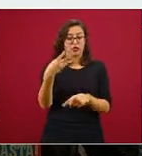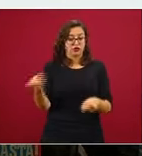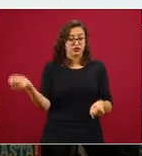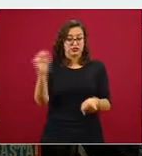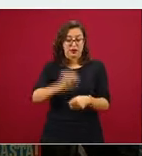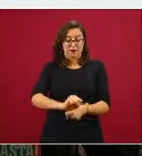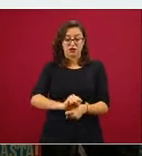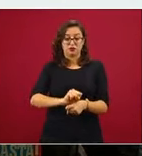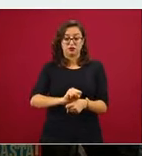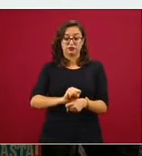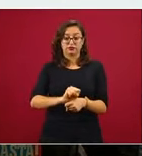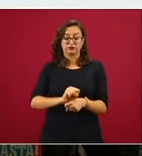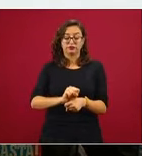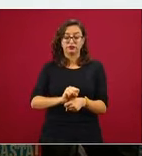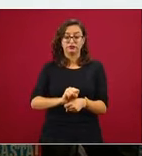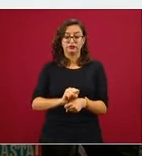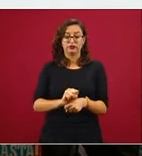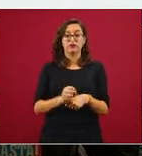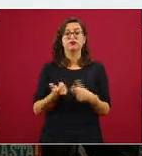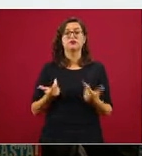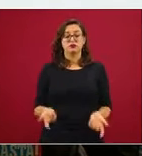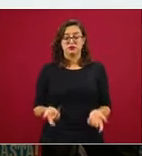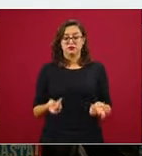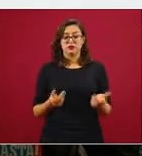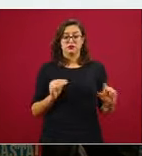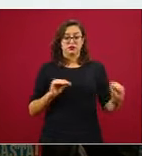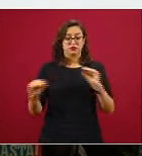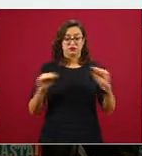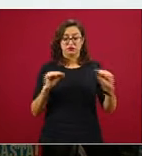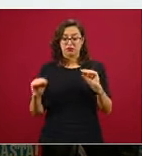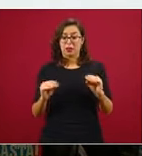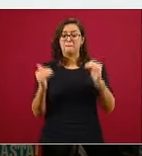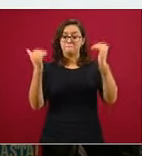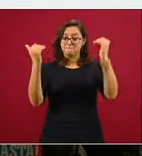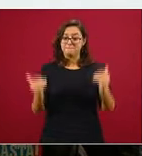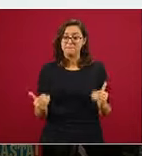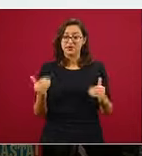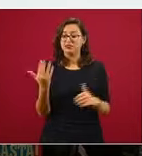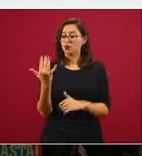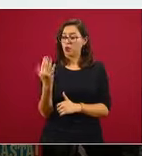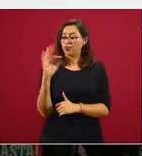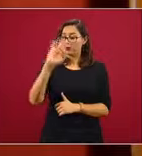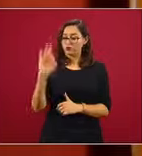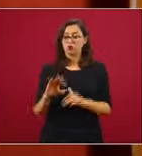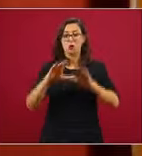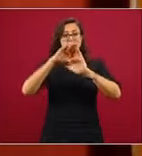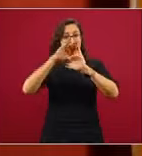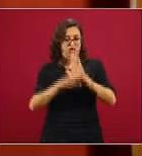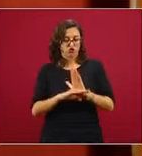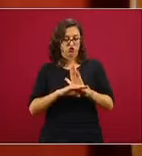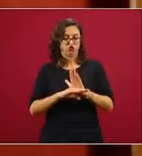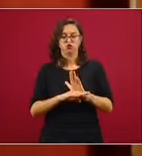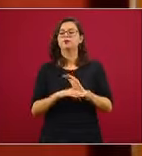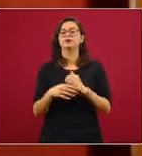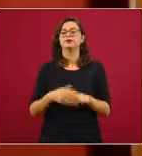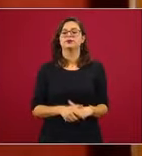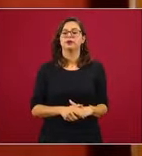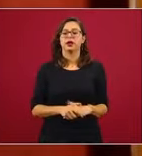han mantenido una disminución de la movilidad por debajo del 50%,